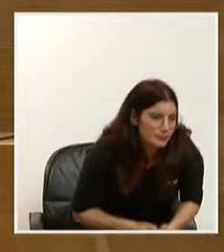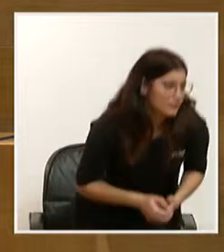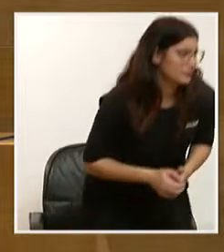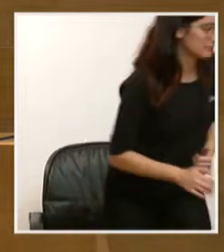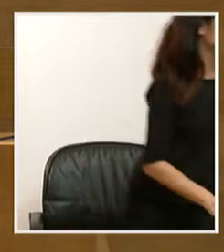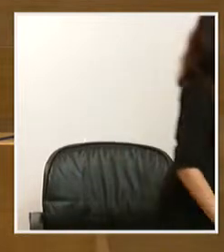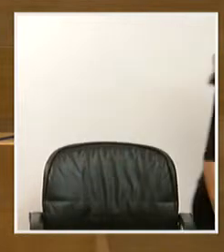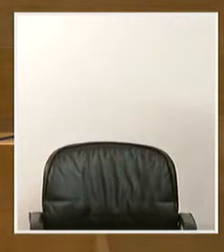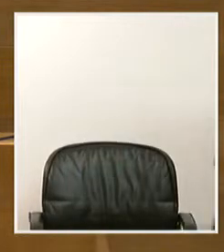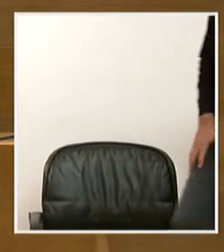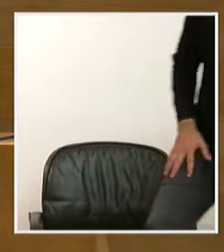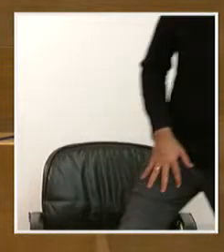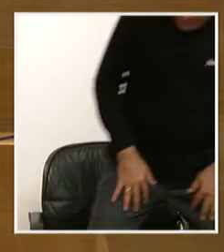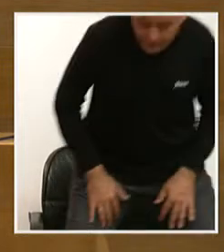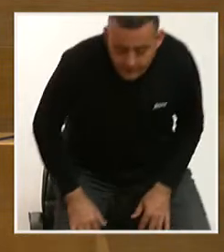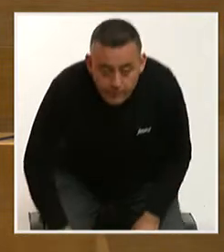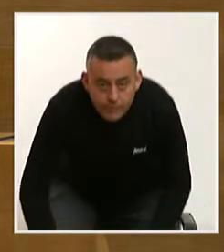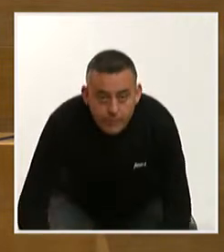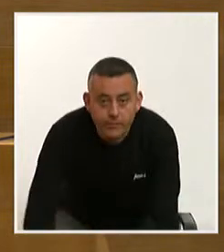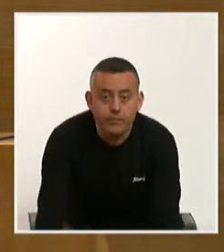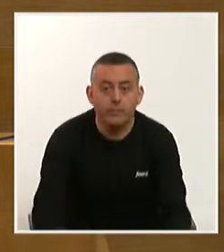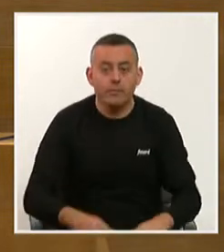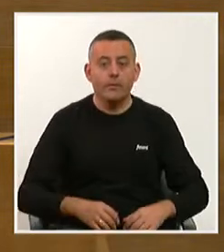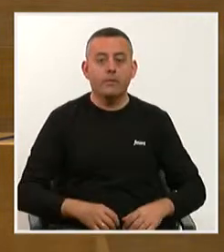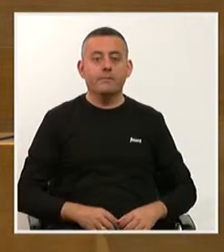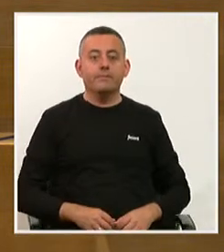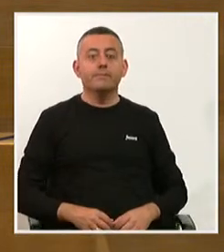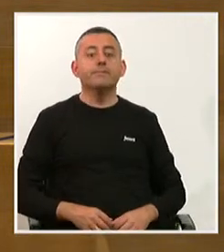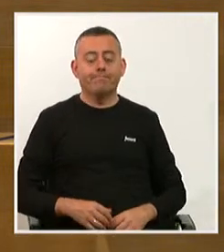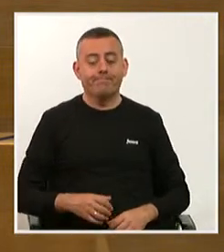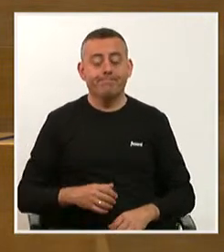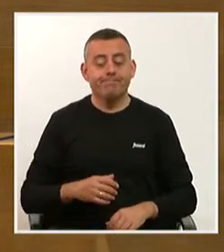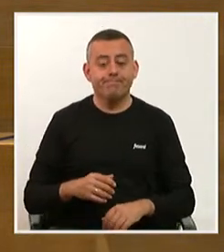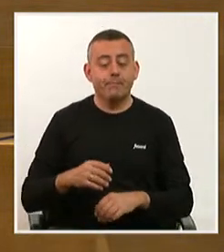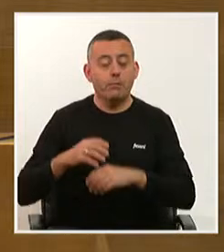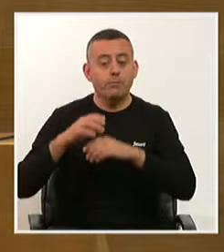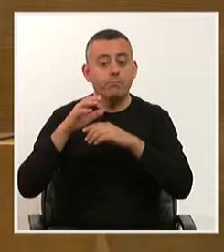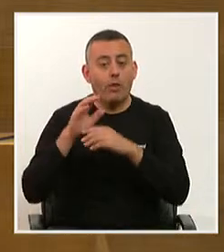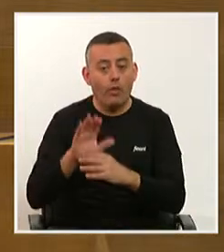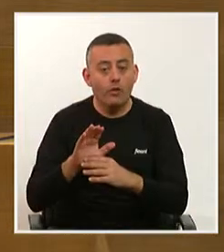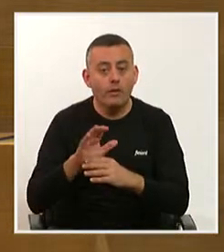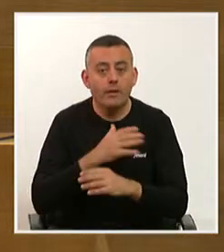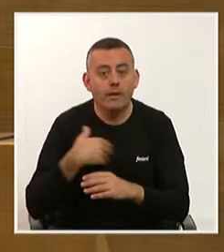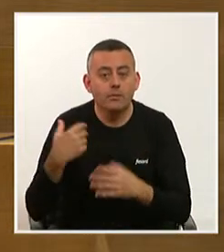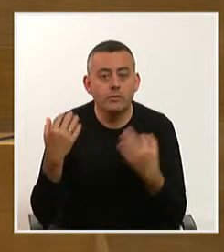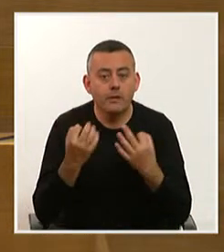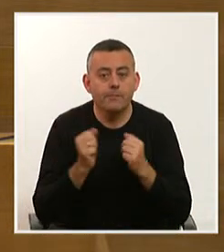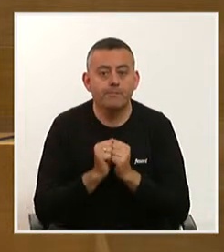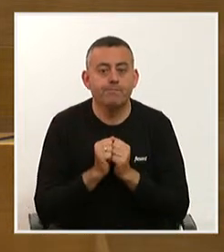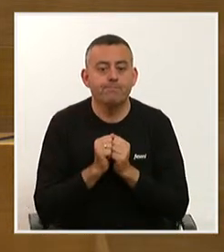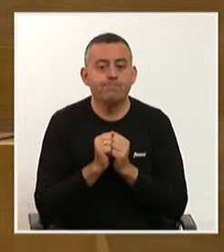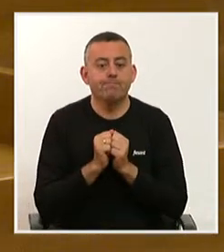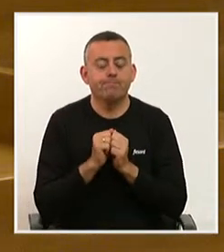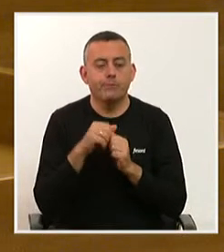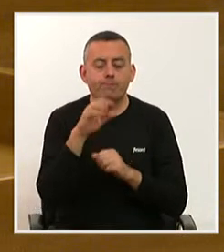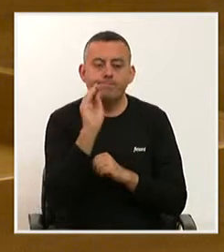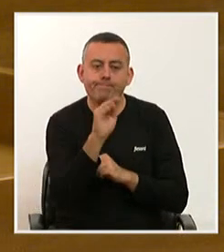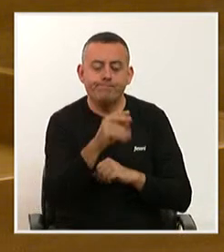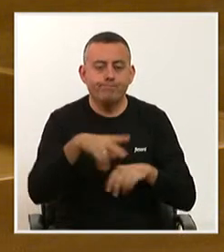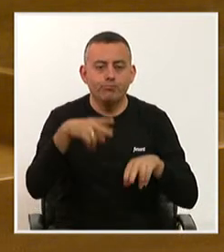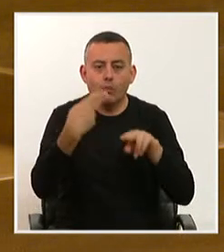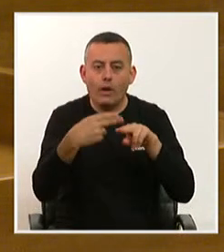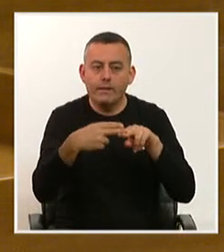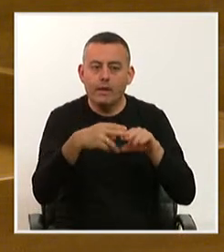diputados y diputadas la moción que presentamos es una moción para revertir la política que está haciendo el partido popular y la extrema